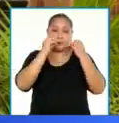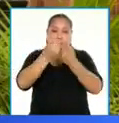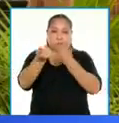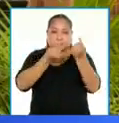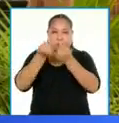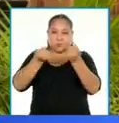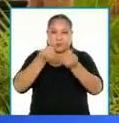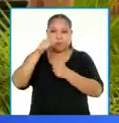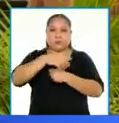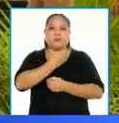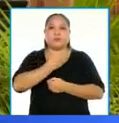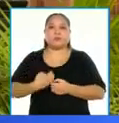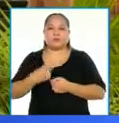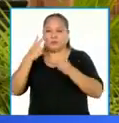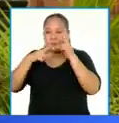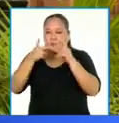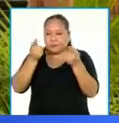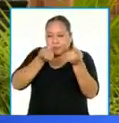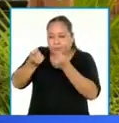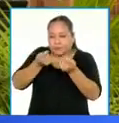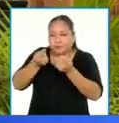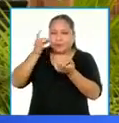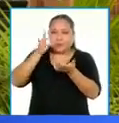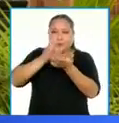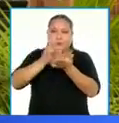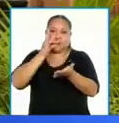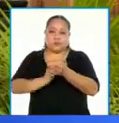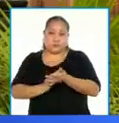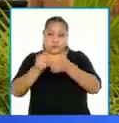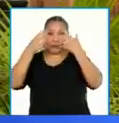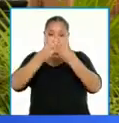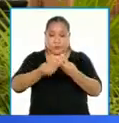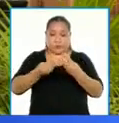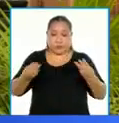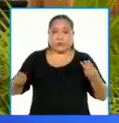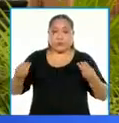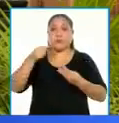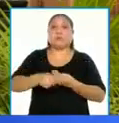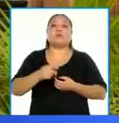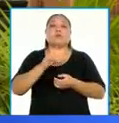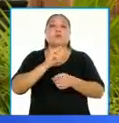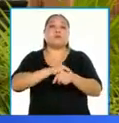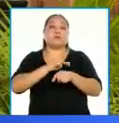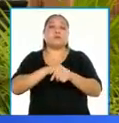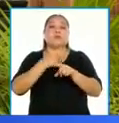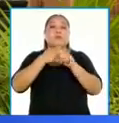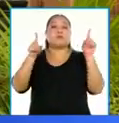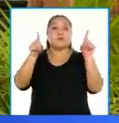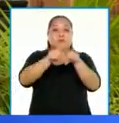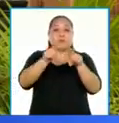Estado en el campo de los medicamentos y dispositivos médicos tiene que registrar. Pero la ley también dice